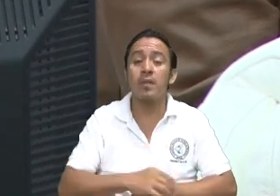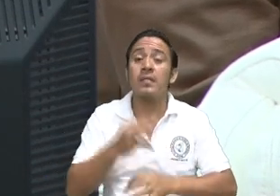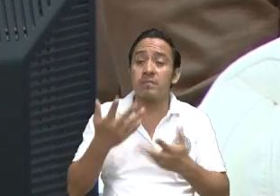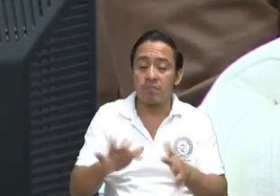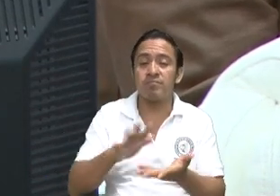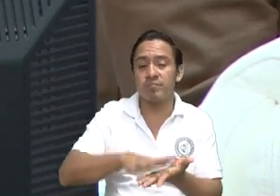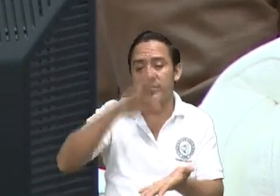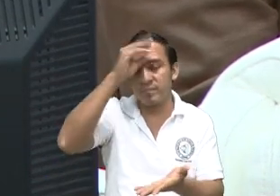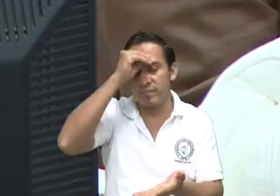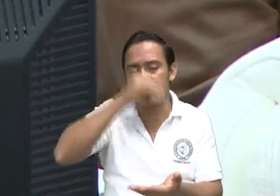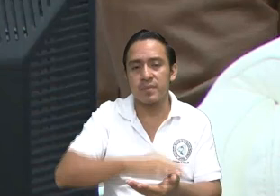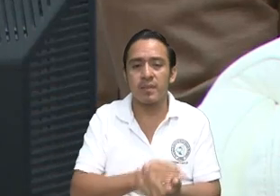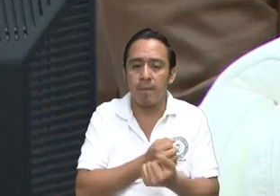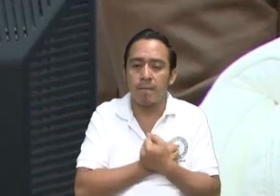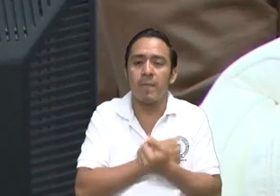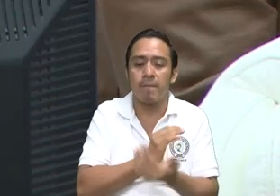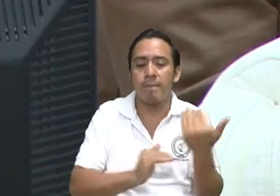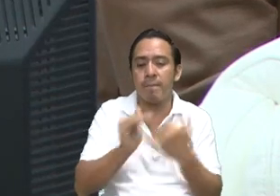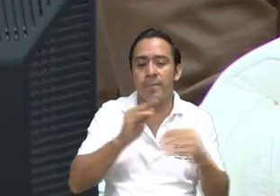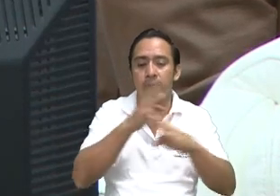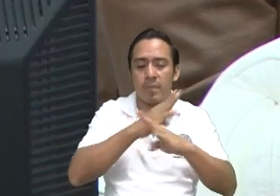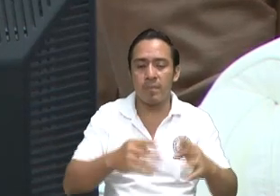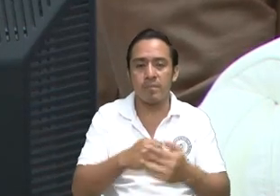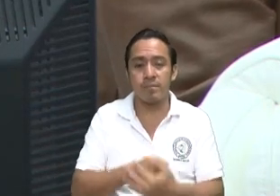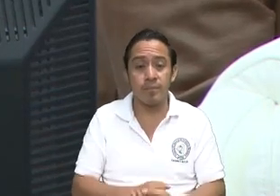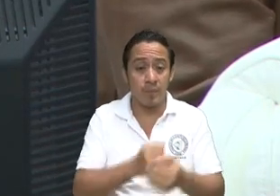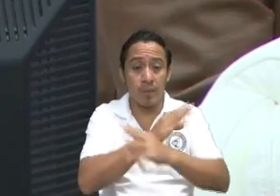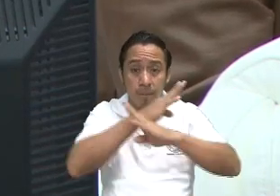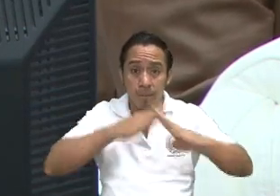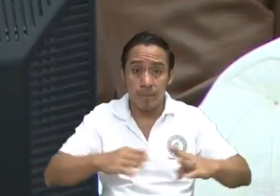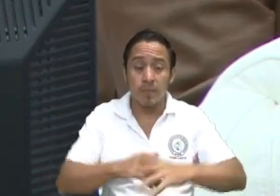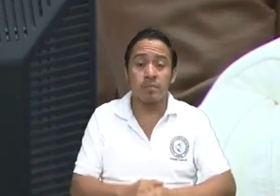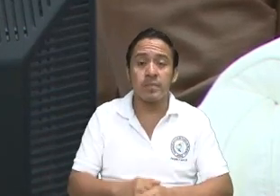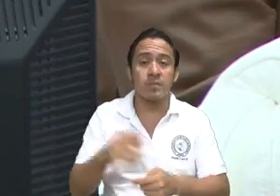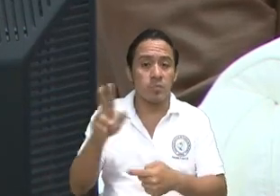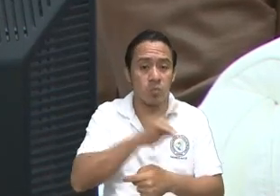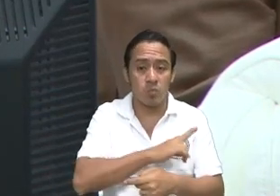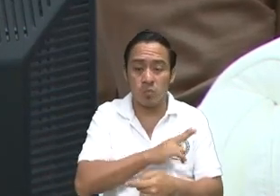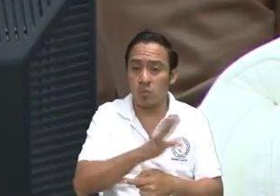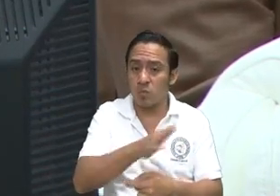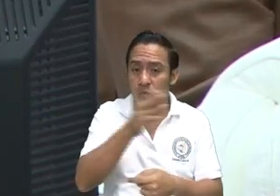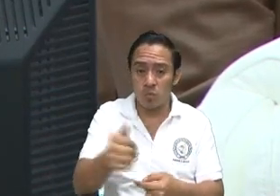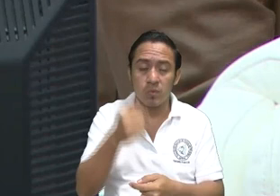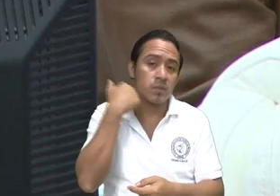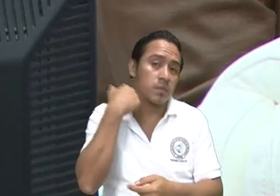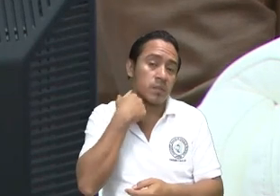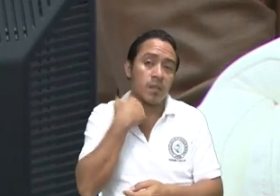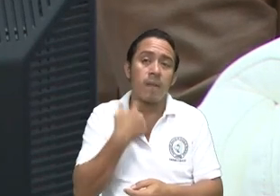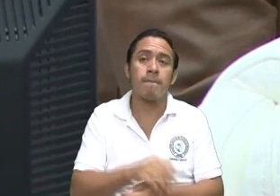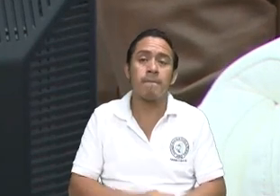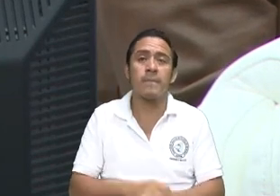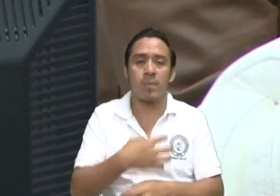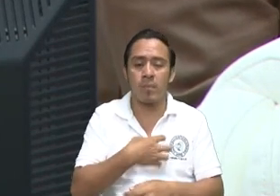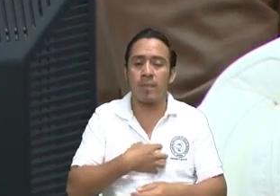aprendimos a amar más la paz, porque la paz y no queda otro camino más que siempre abrazar